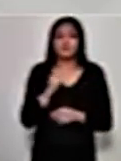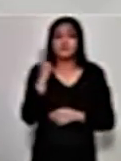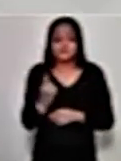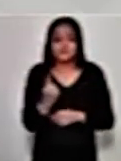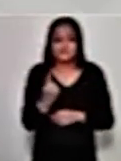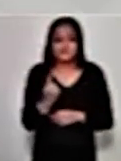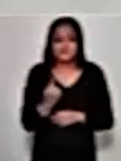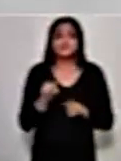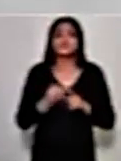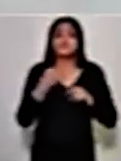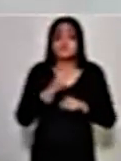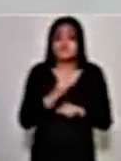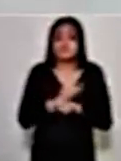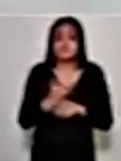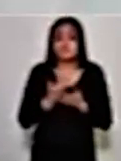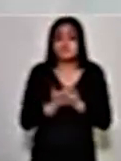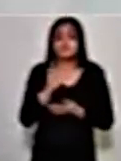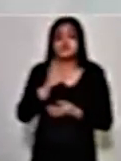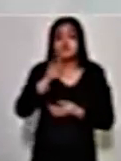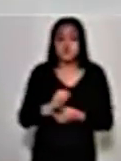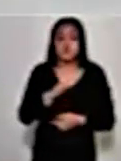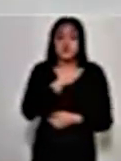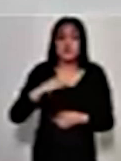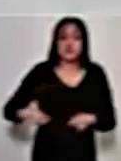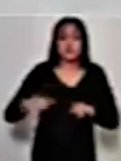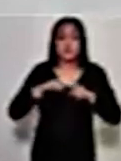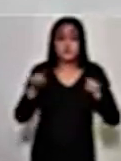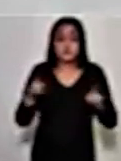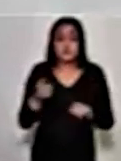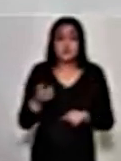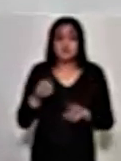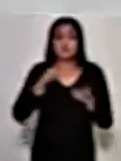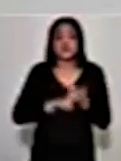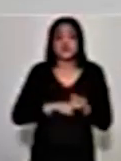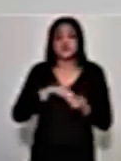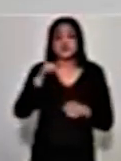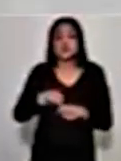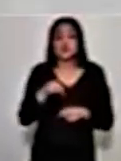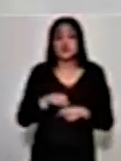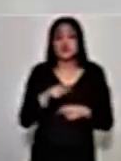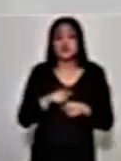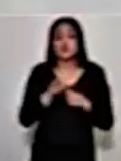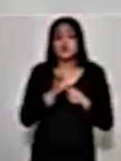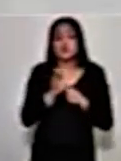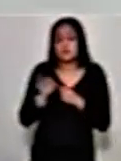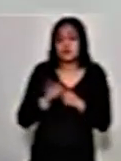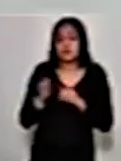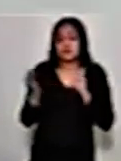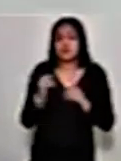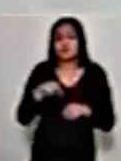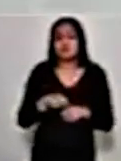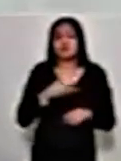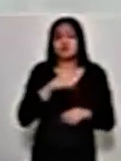2021. Esta jornada estará en 49 municipios, incluyendo demarcaciones de la zona conurbada, y contaremos